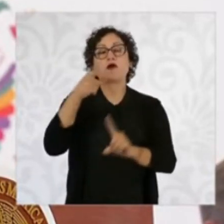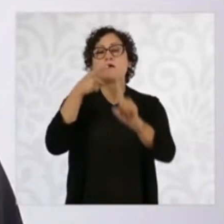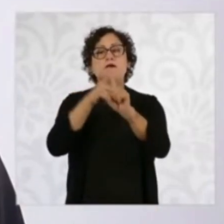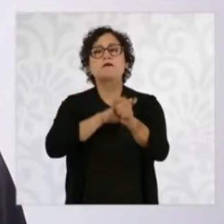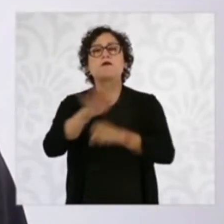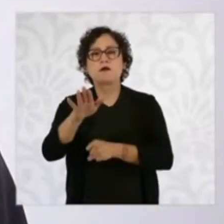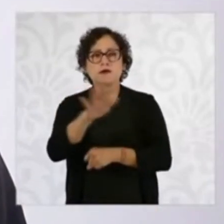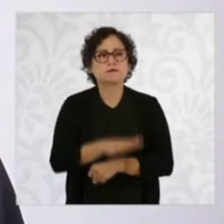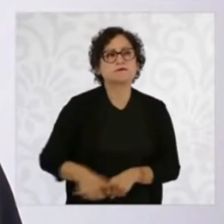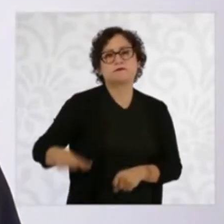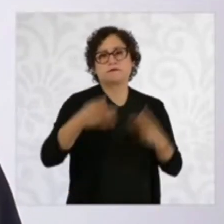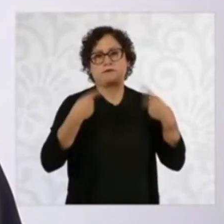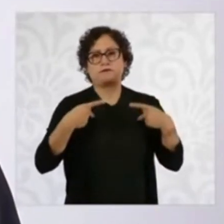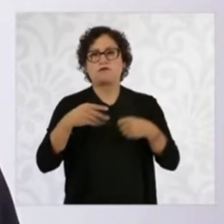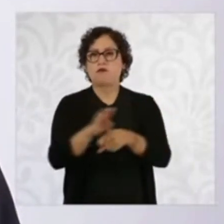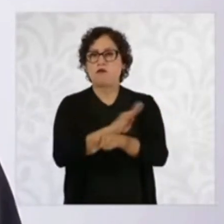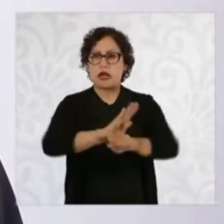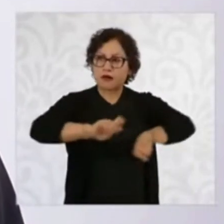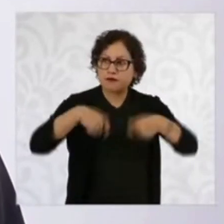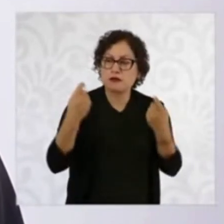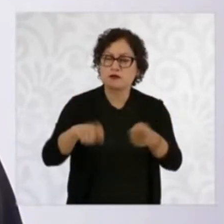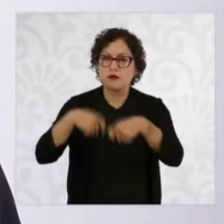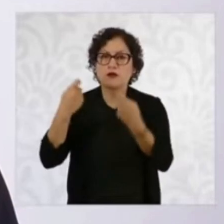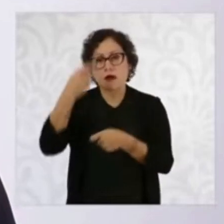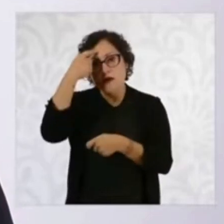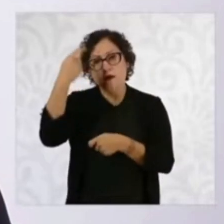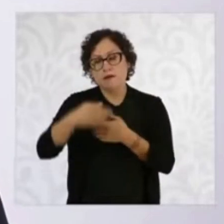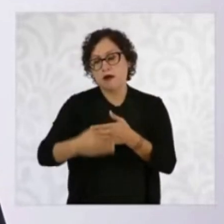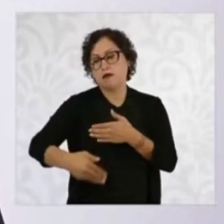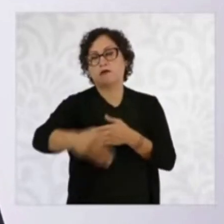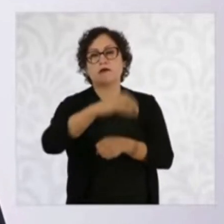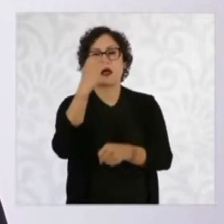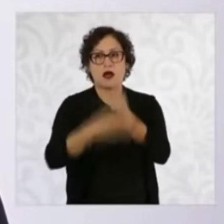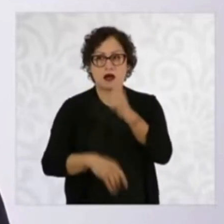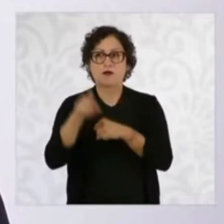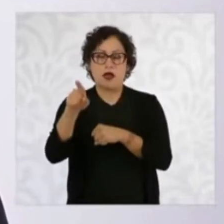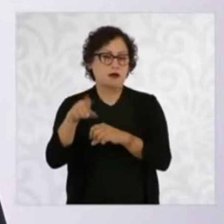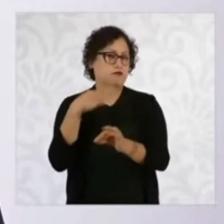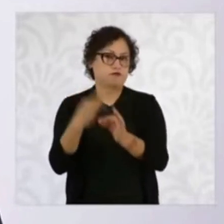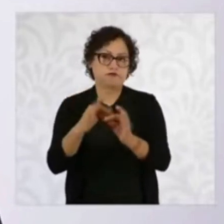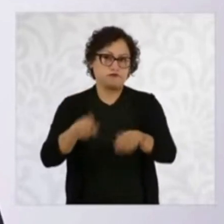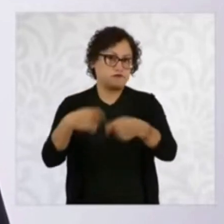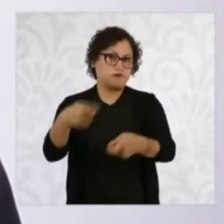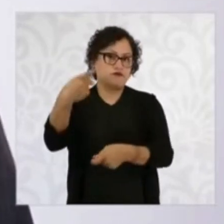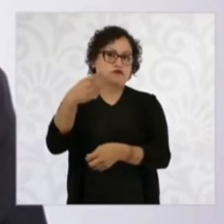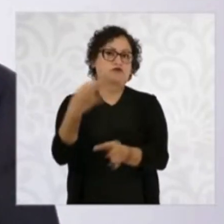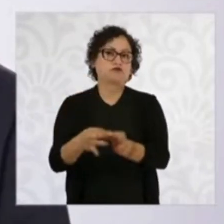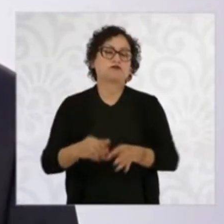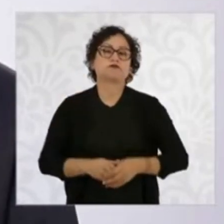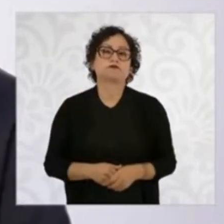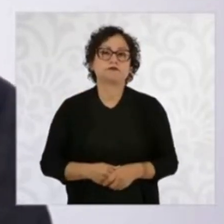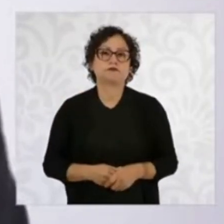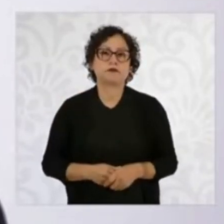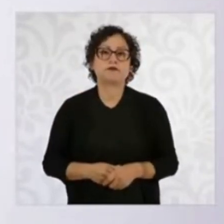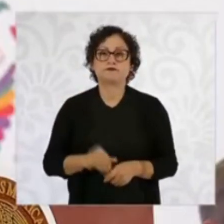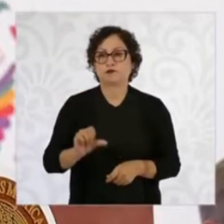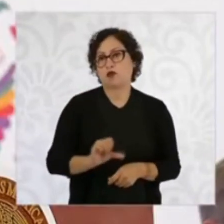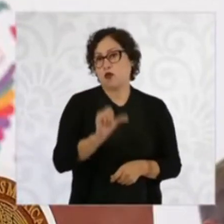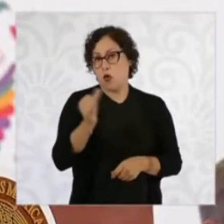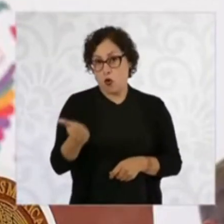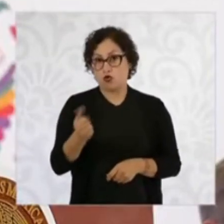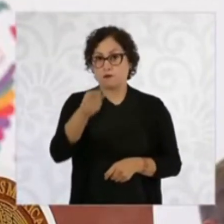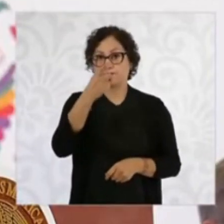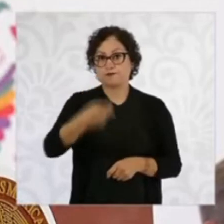esa manera para que al final del periodo obtengan ya su vivienda. En el caso de los otros